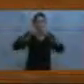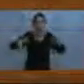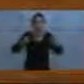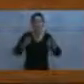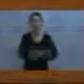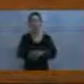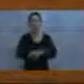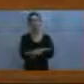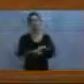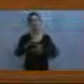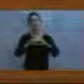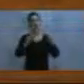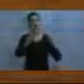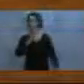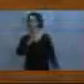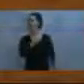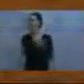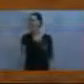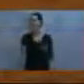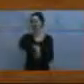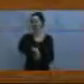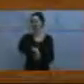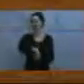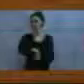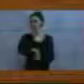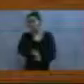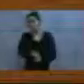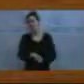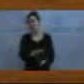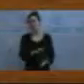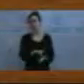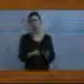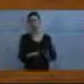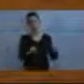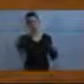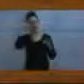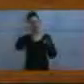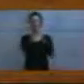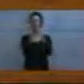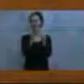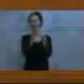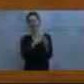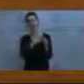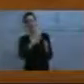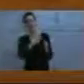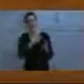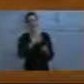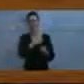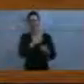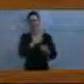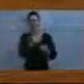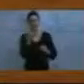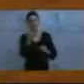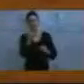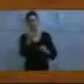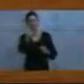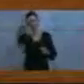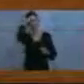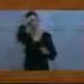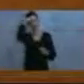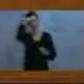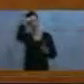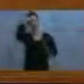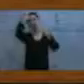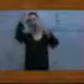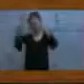Asturias votó en contra, seguramente en un ejercicio de coherencia de los que hay que guardar en los museos